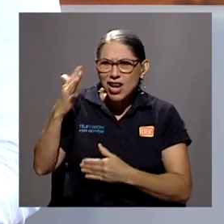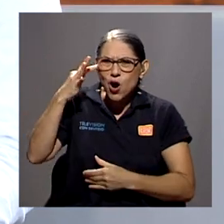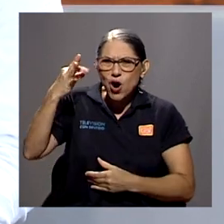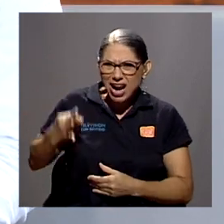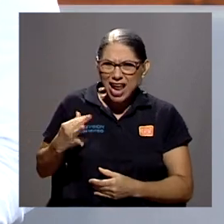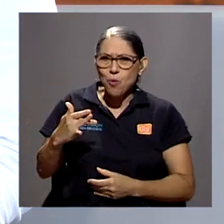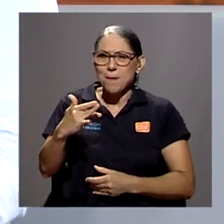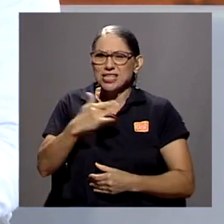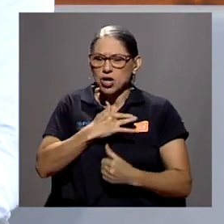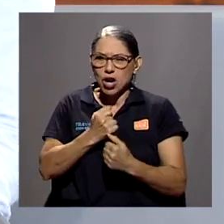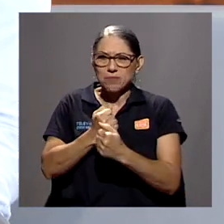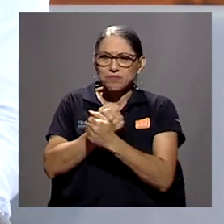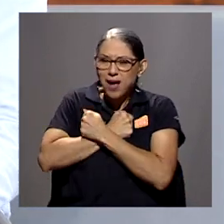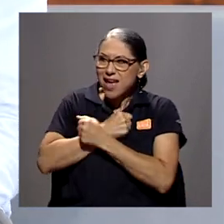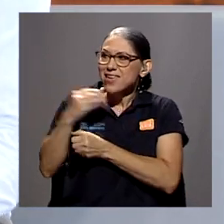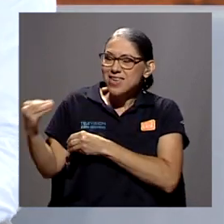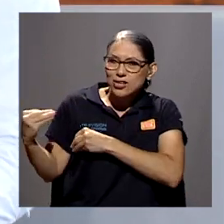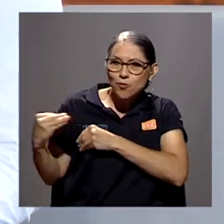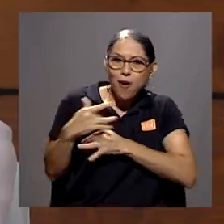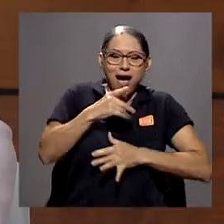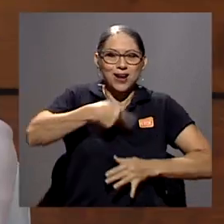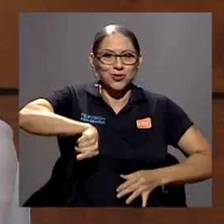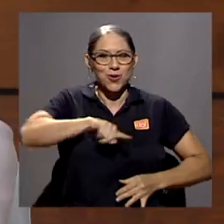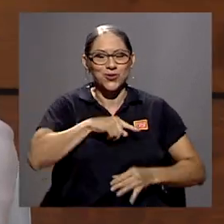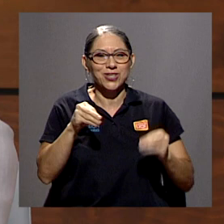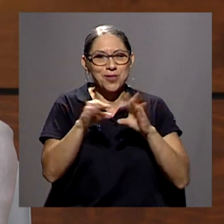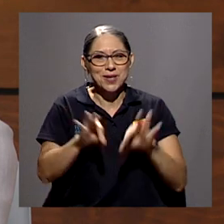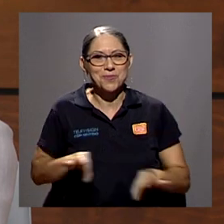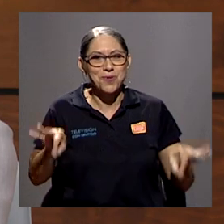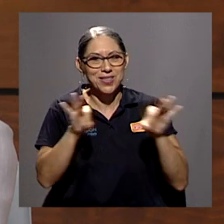proporciona y nos comparte es a nosotros